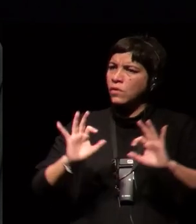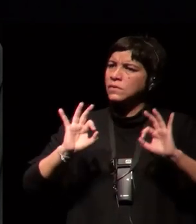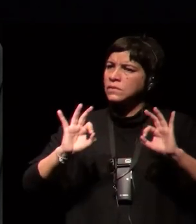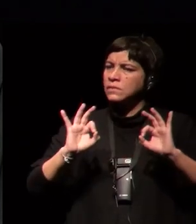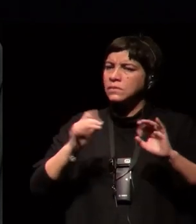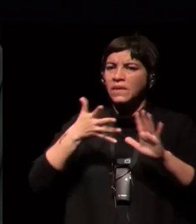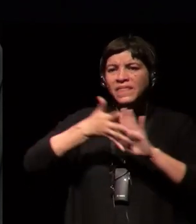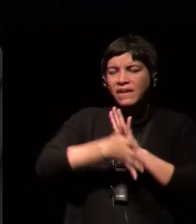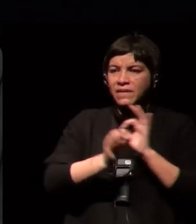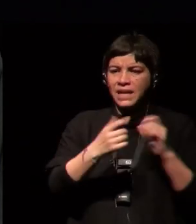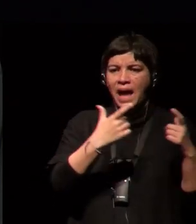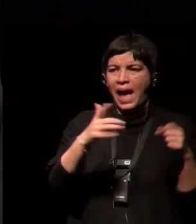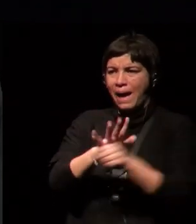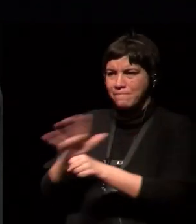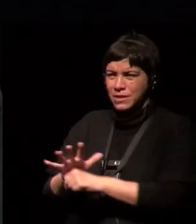cambio que